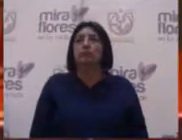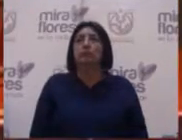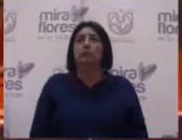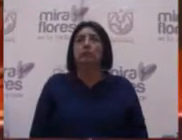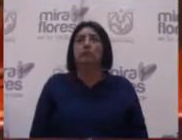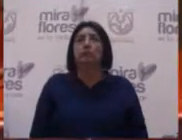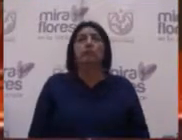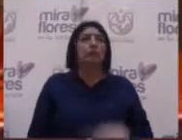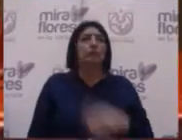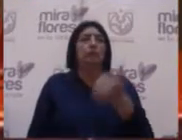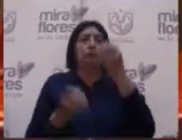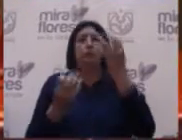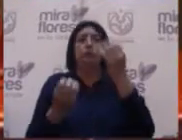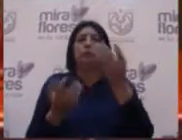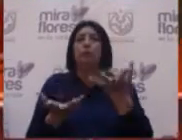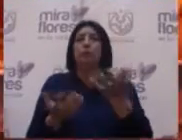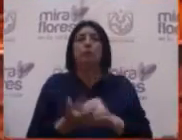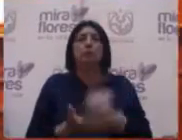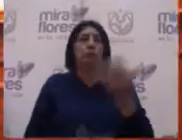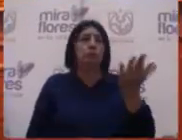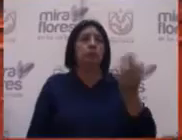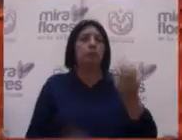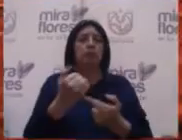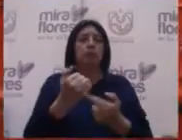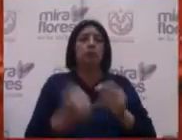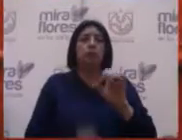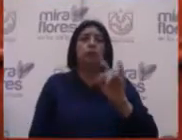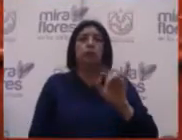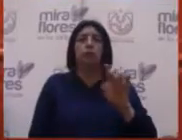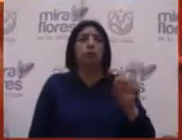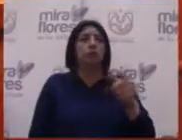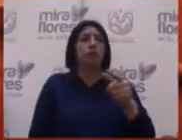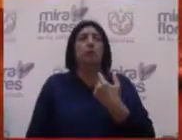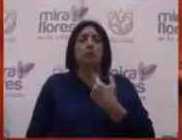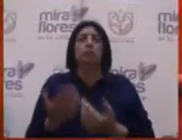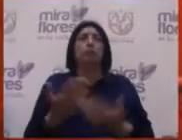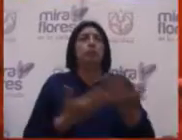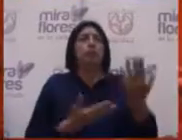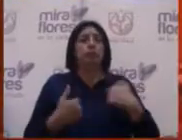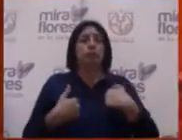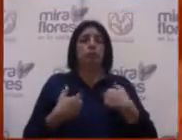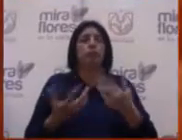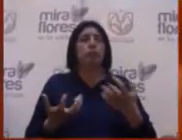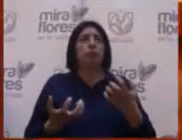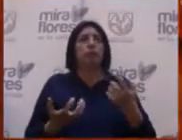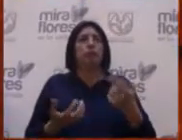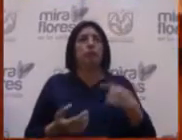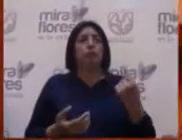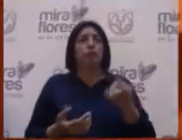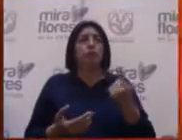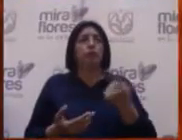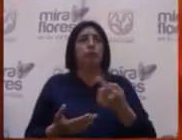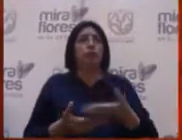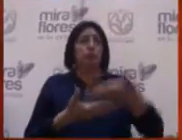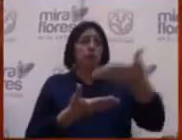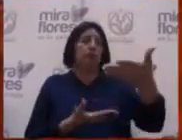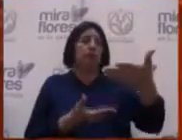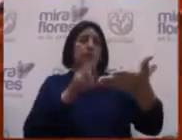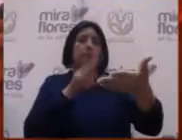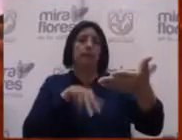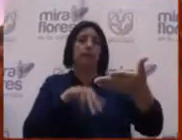Muy bien, ¿algún otro informe? Señor Sousa, tiene el uso de la palabra. Sí, buenas. Yo quería simplemente expresarme a lo que acaba de leer la